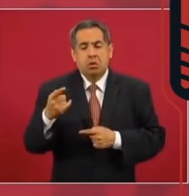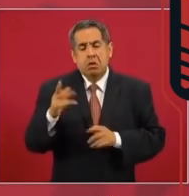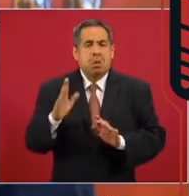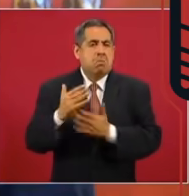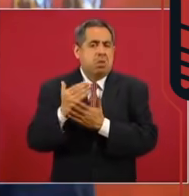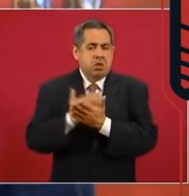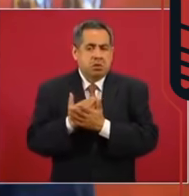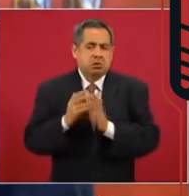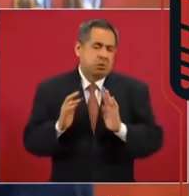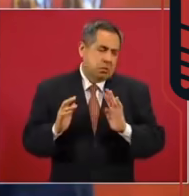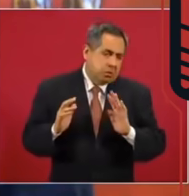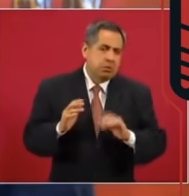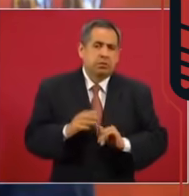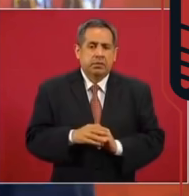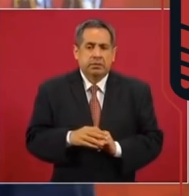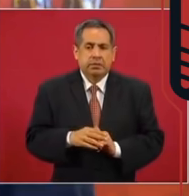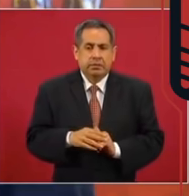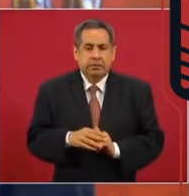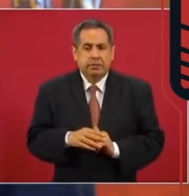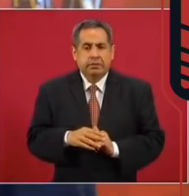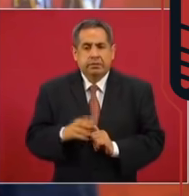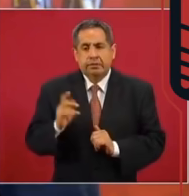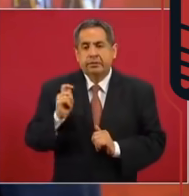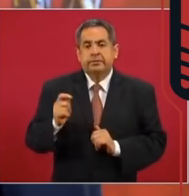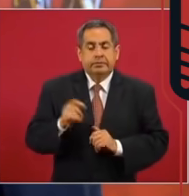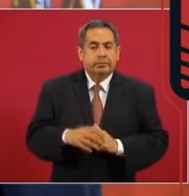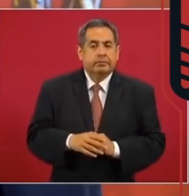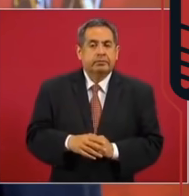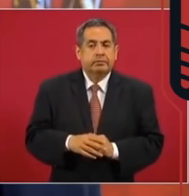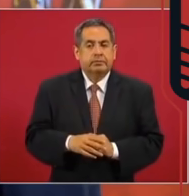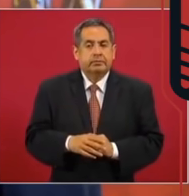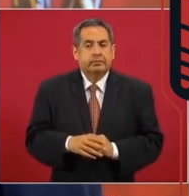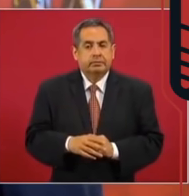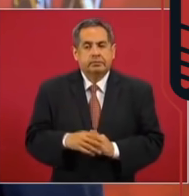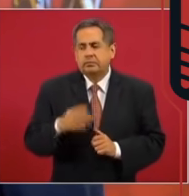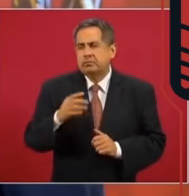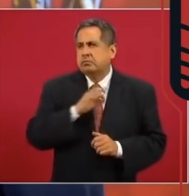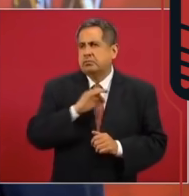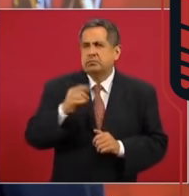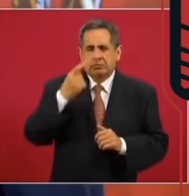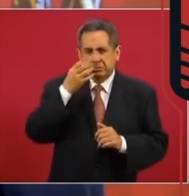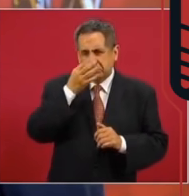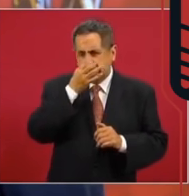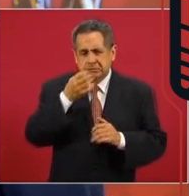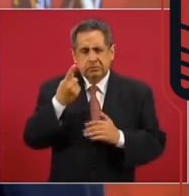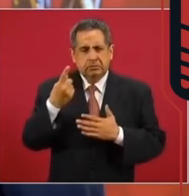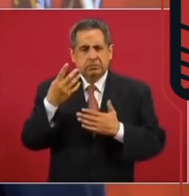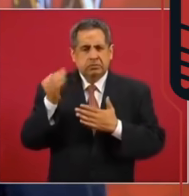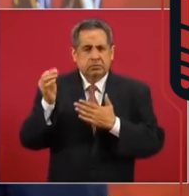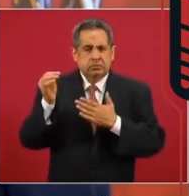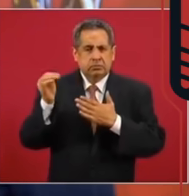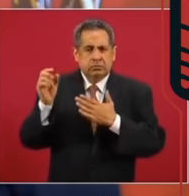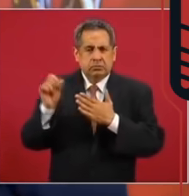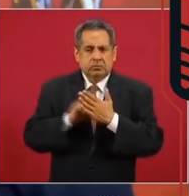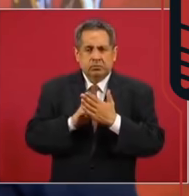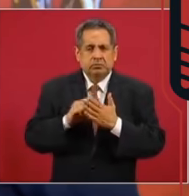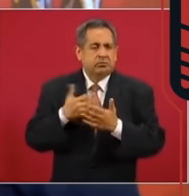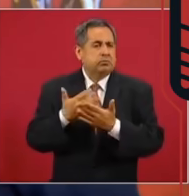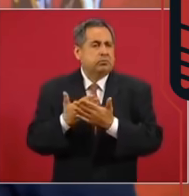menos tiempo, que serán 9 meses, ¿no?